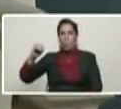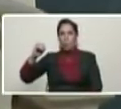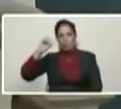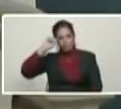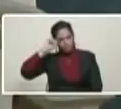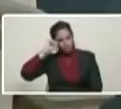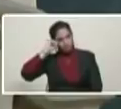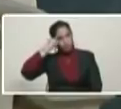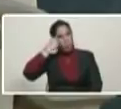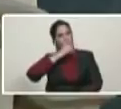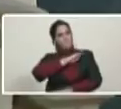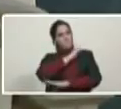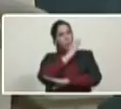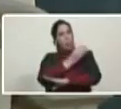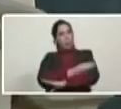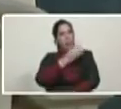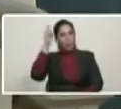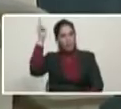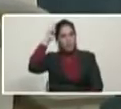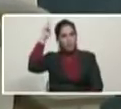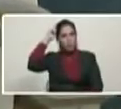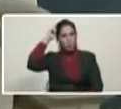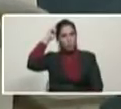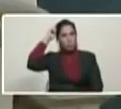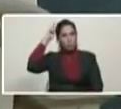recordando el poder indio,